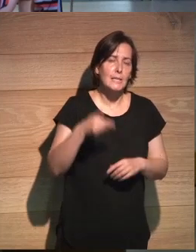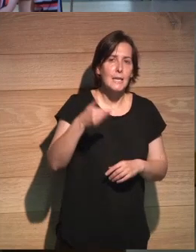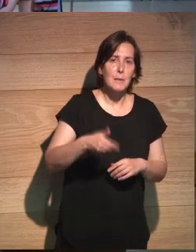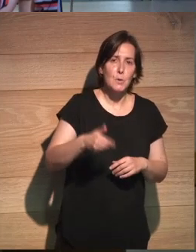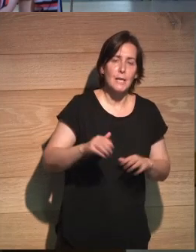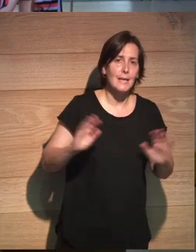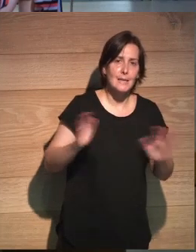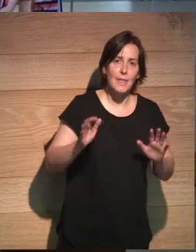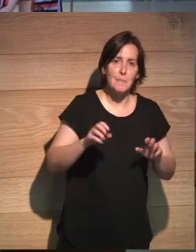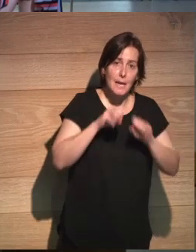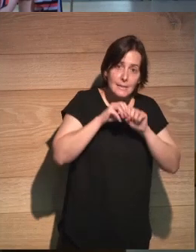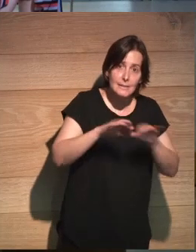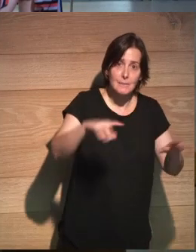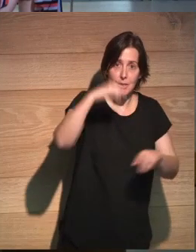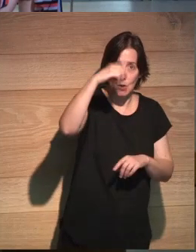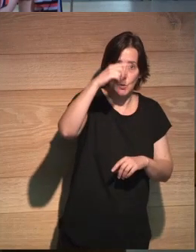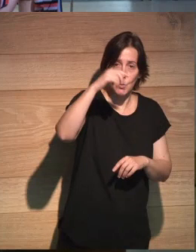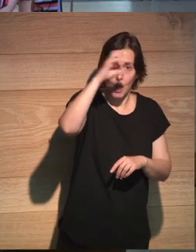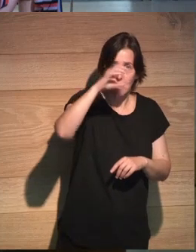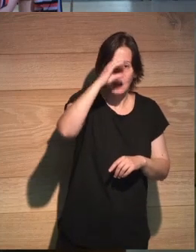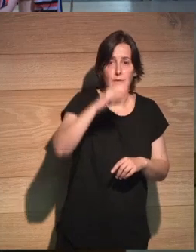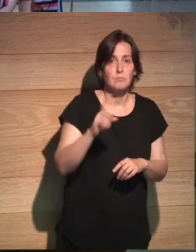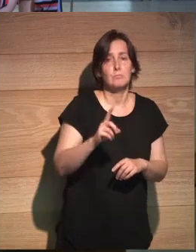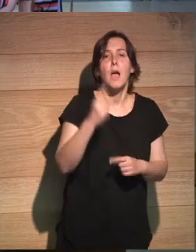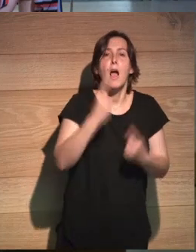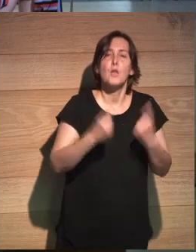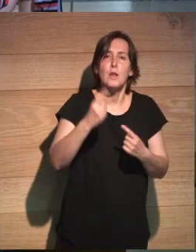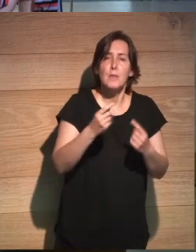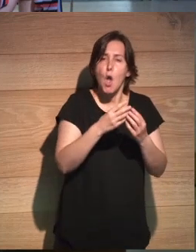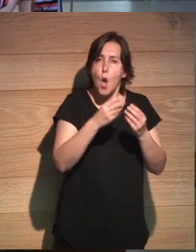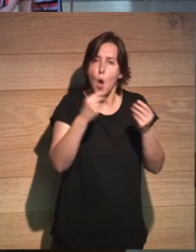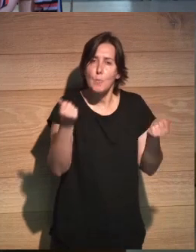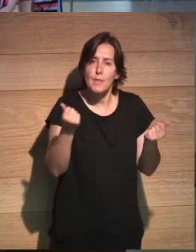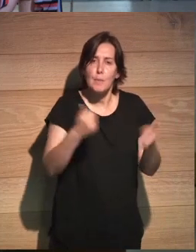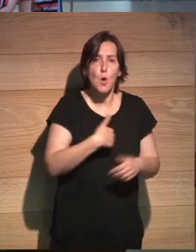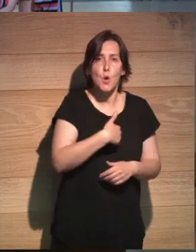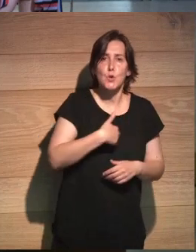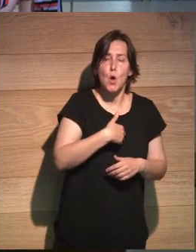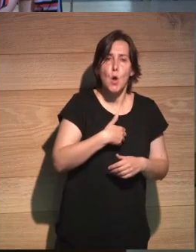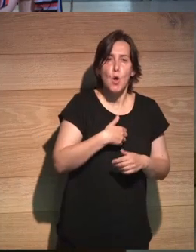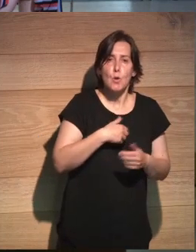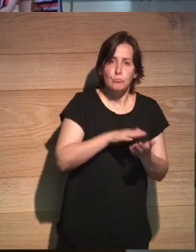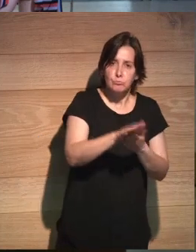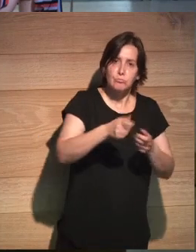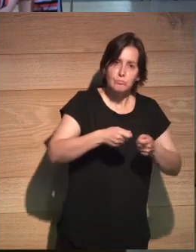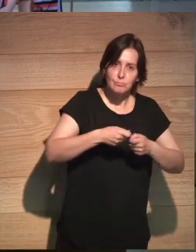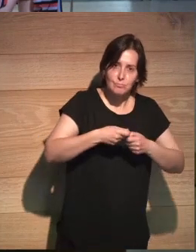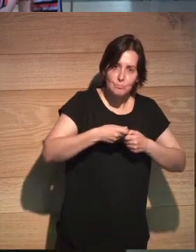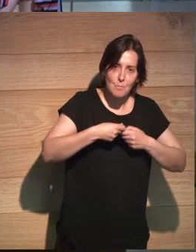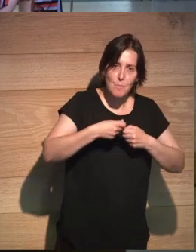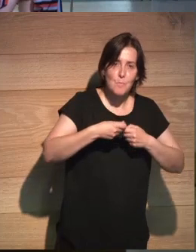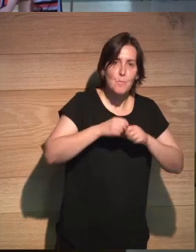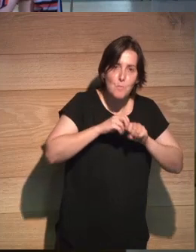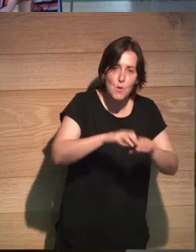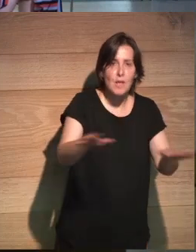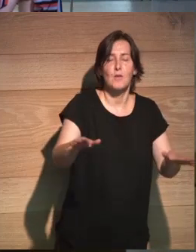en que es capaz de transmitir cultura científica. Yo creo que a veces se nos olvida el papel propagandístico tan importante que tiene esta